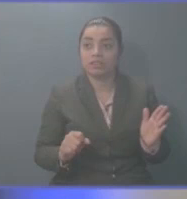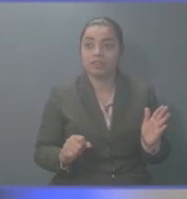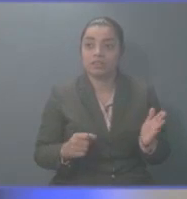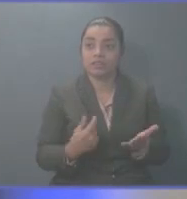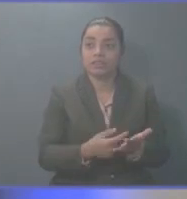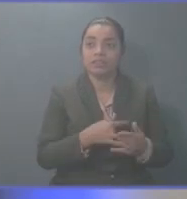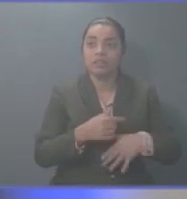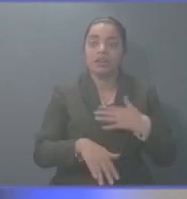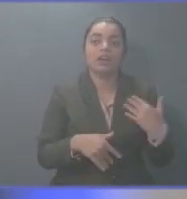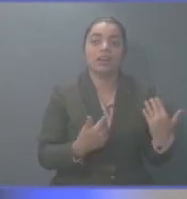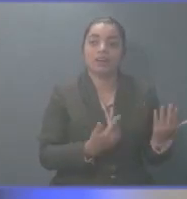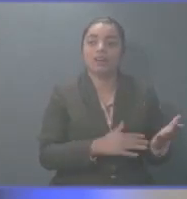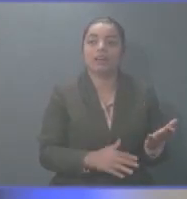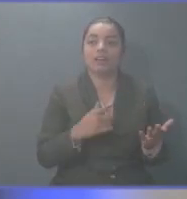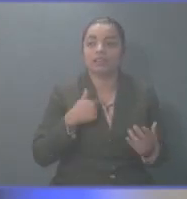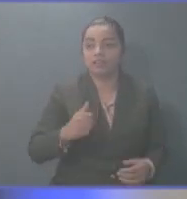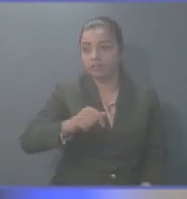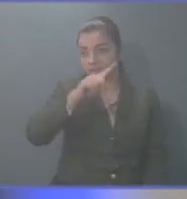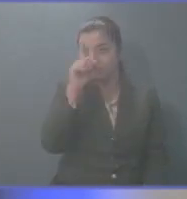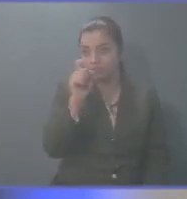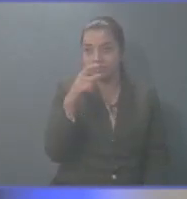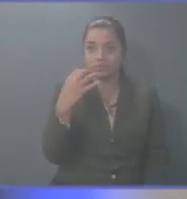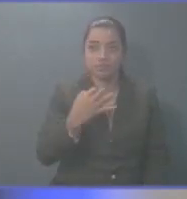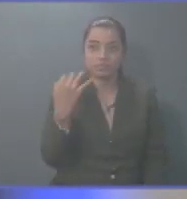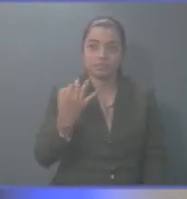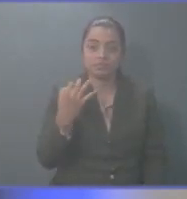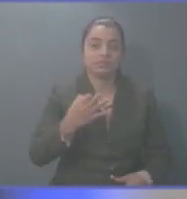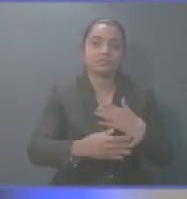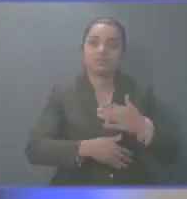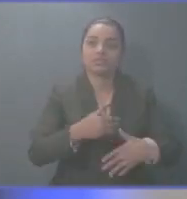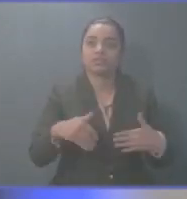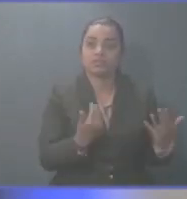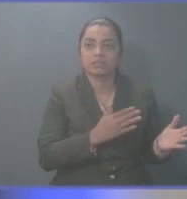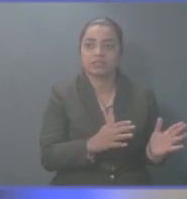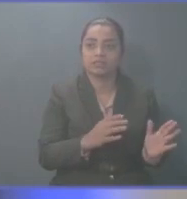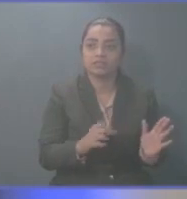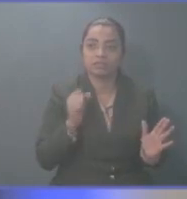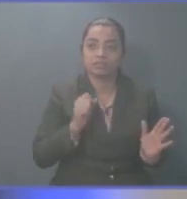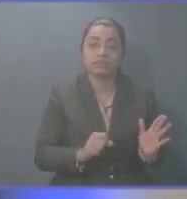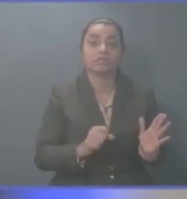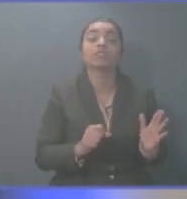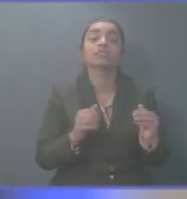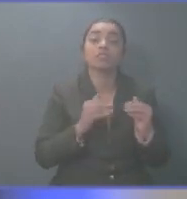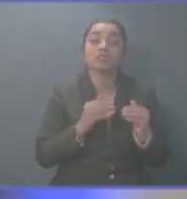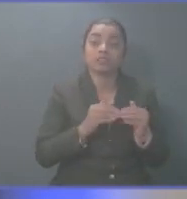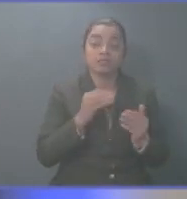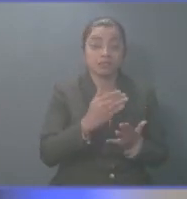habla de un buque. Pregunto, ¿será necesario un buque en estos tiempos o hay otras